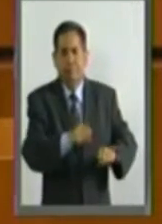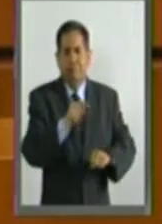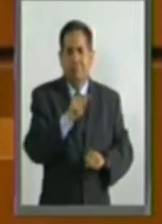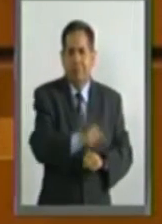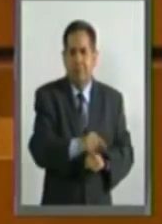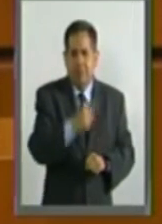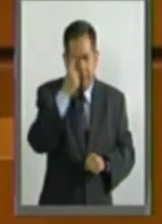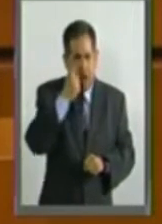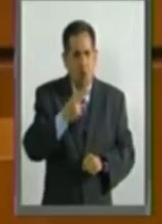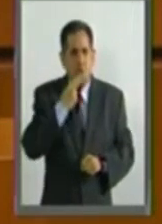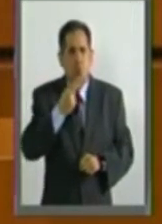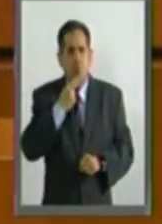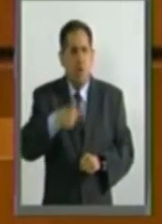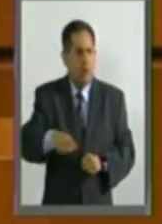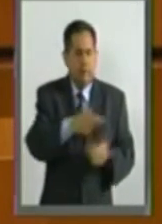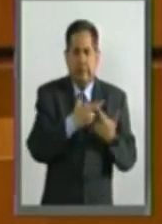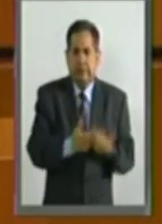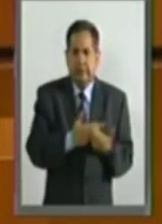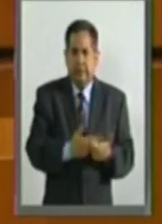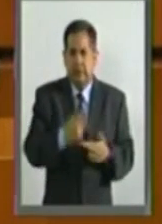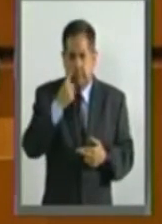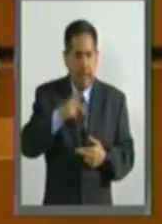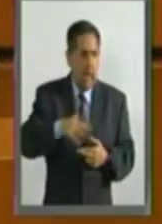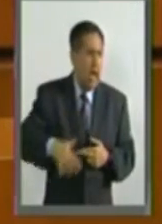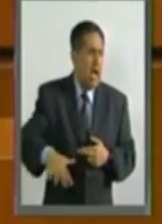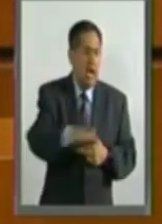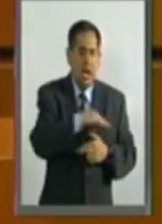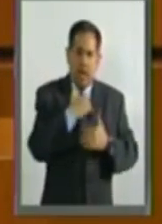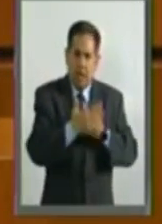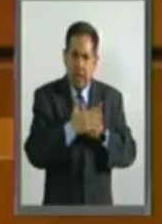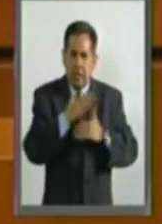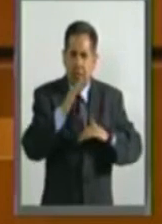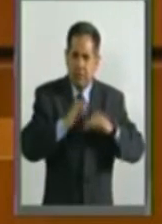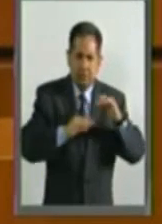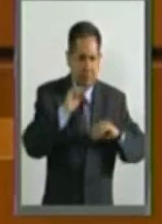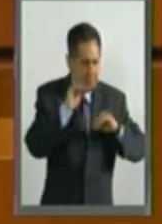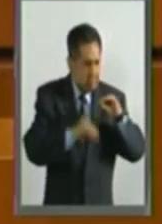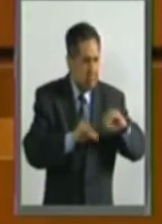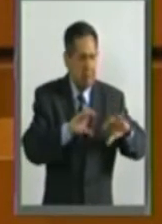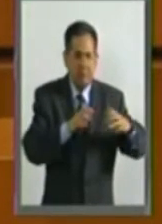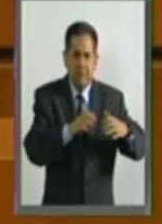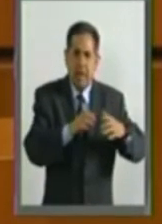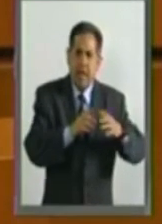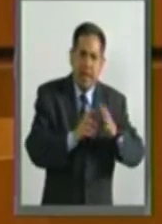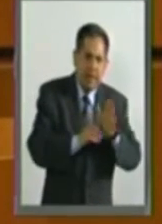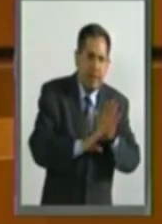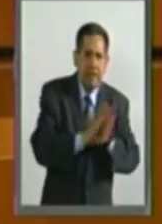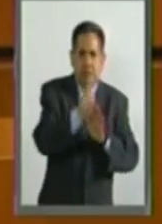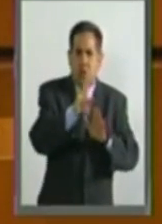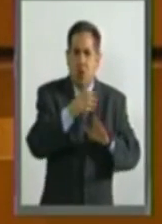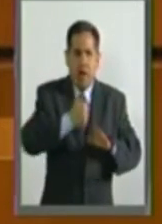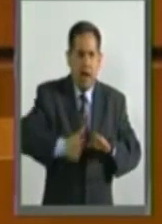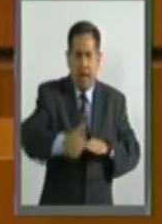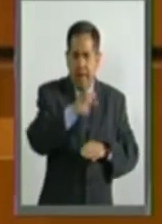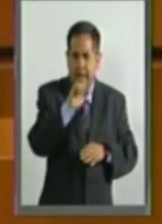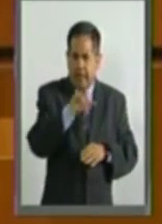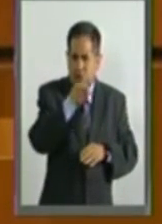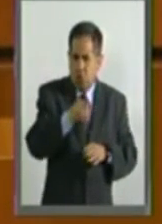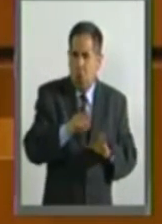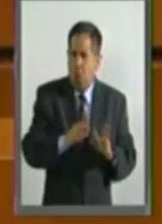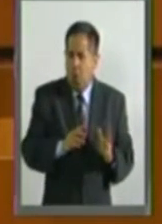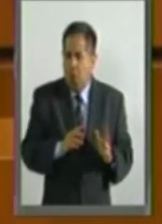va a ser una zona de reserva para la construcción del desarrollo de cada uno de los ejidos